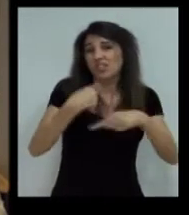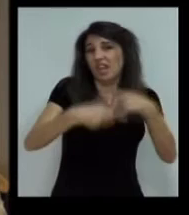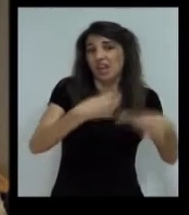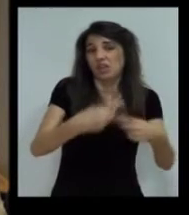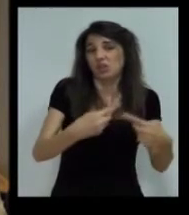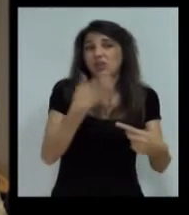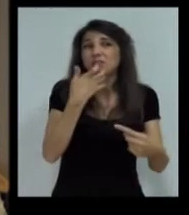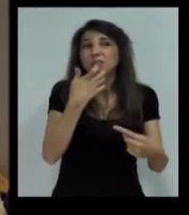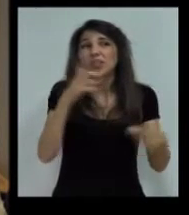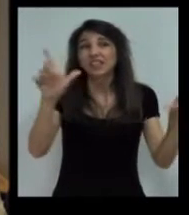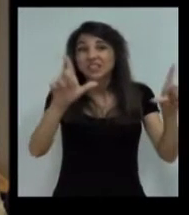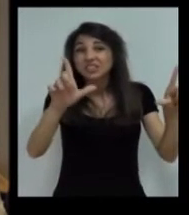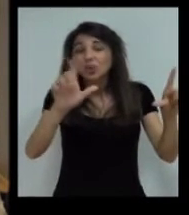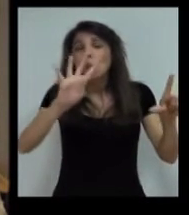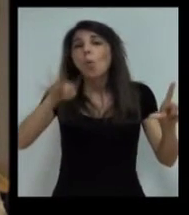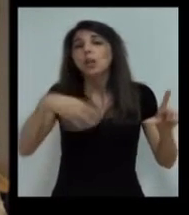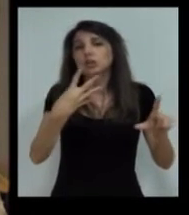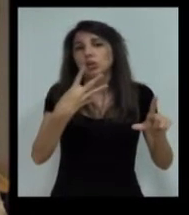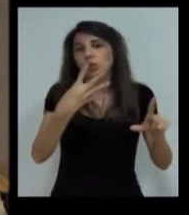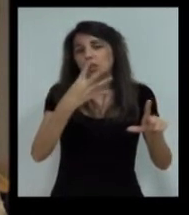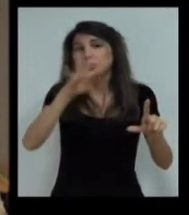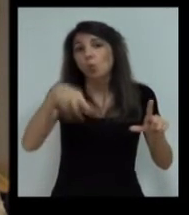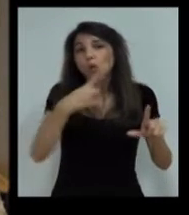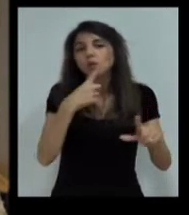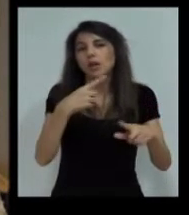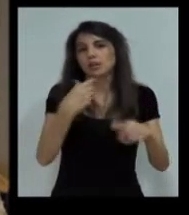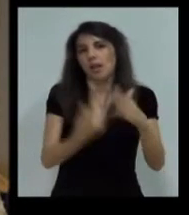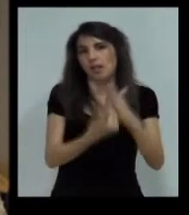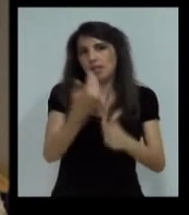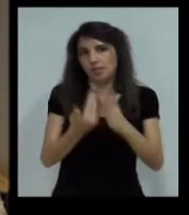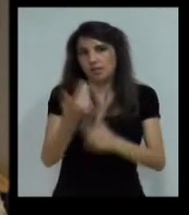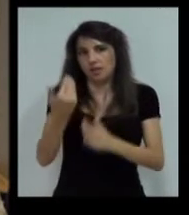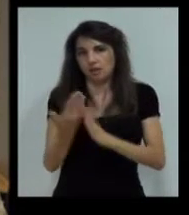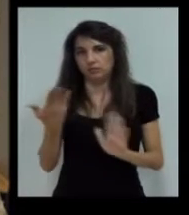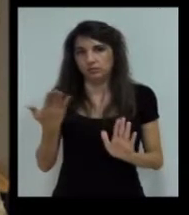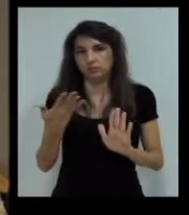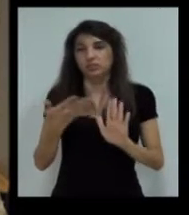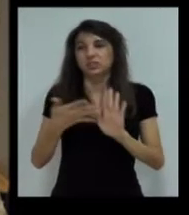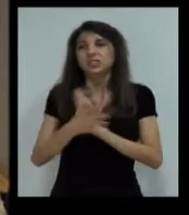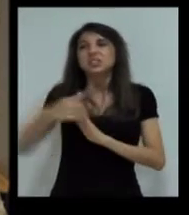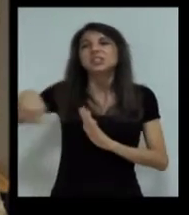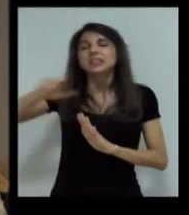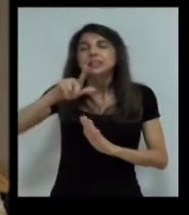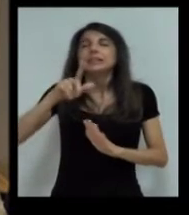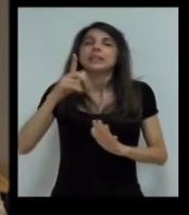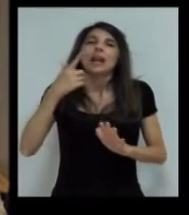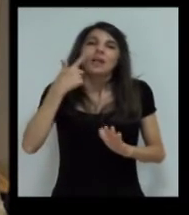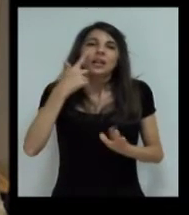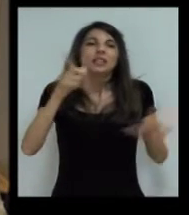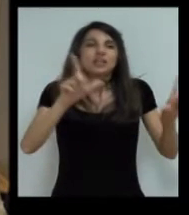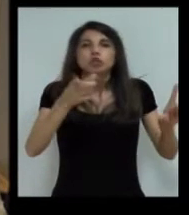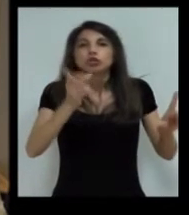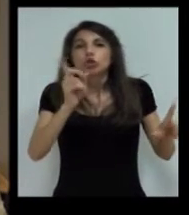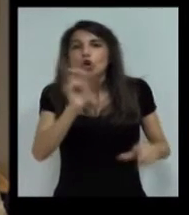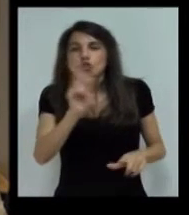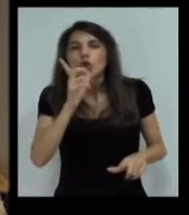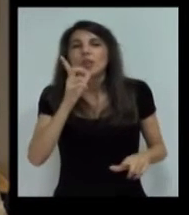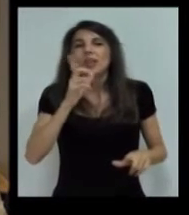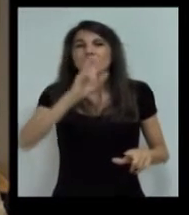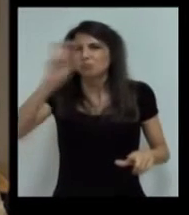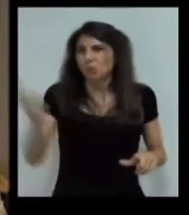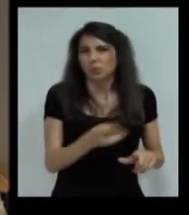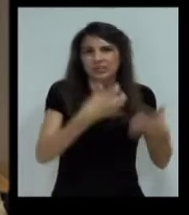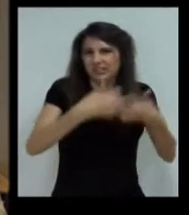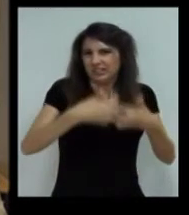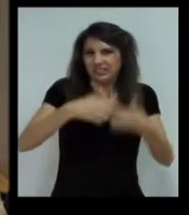consumo televisivo, que no es excluyente del resto de consumos, porque somos consumidores multidispositivo y de forma simultánea. Estamos viendo la